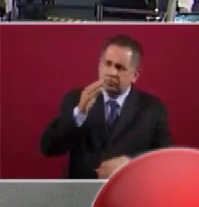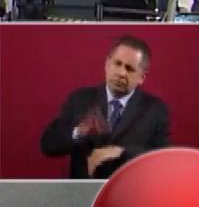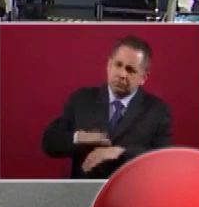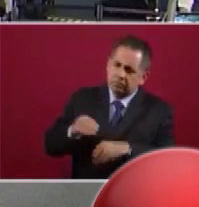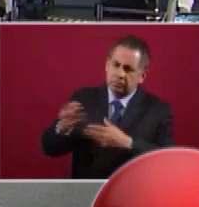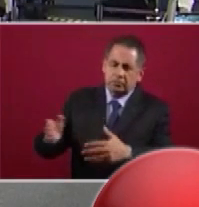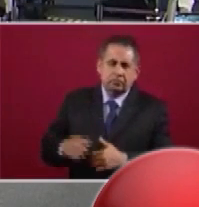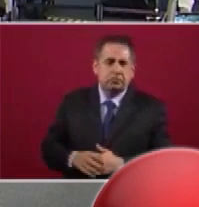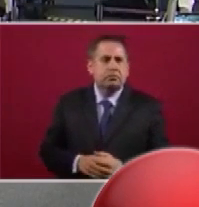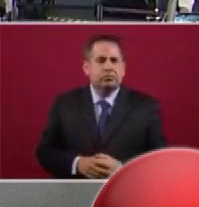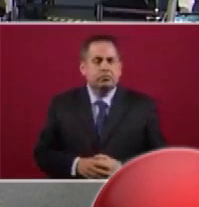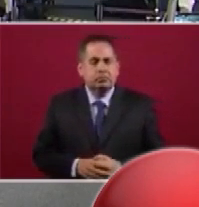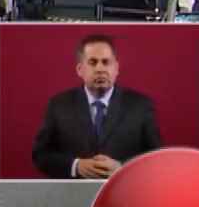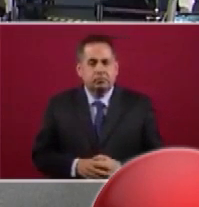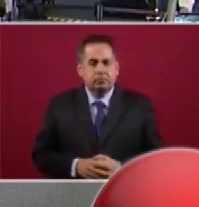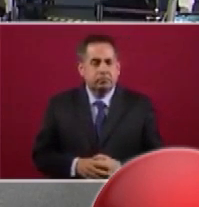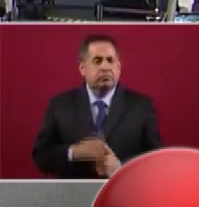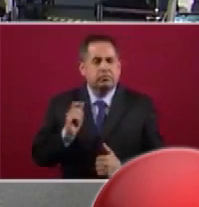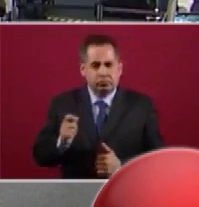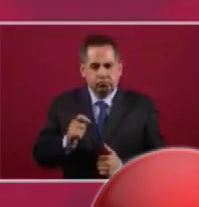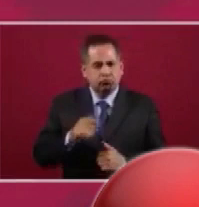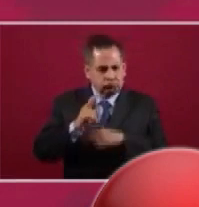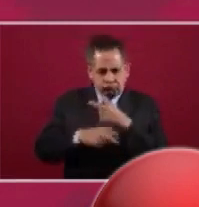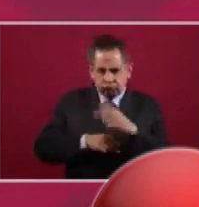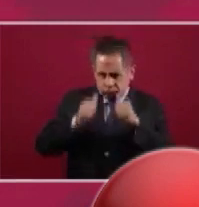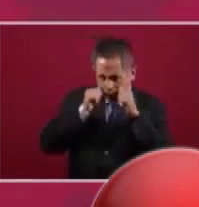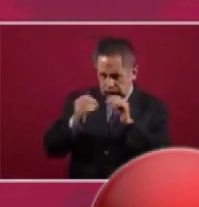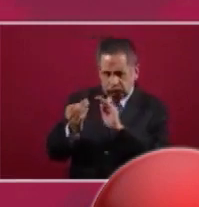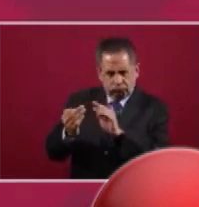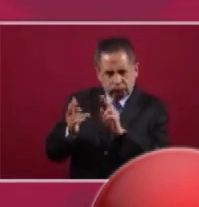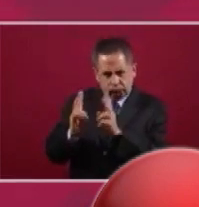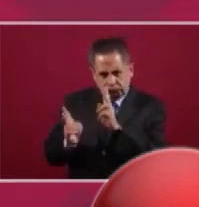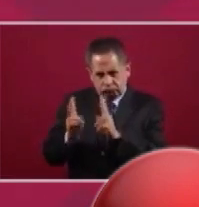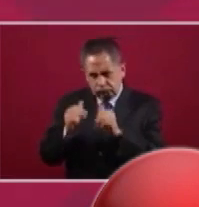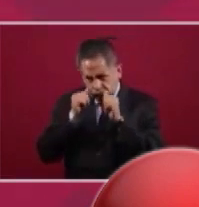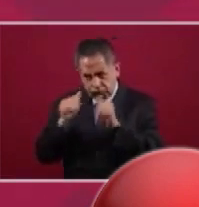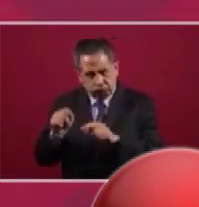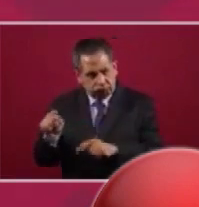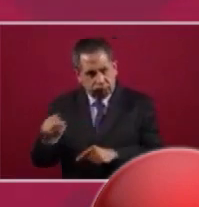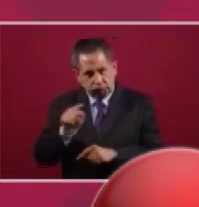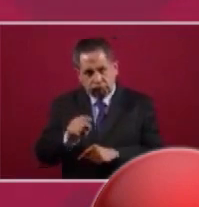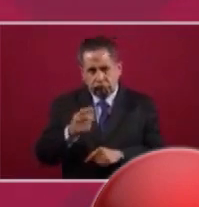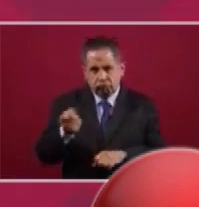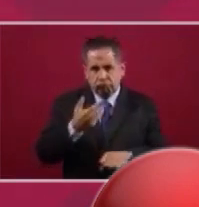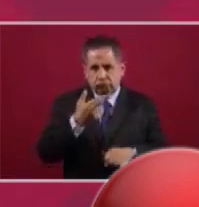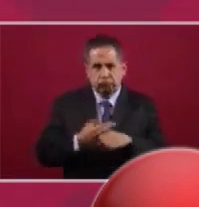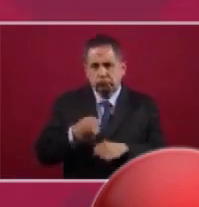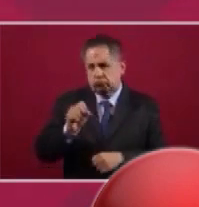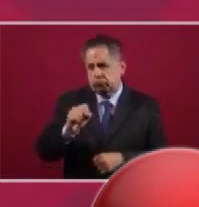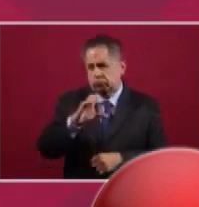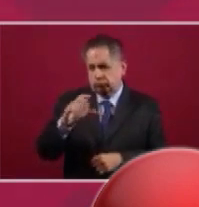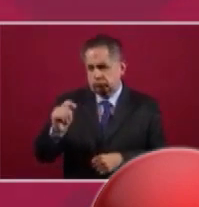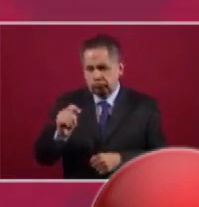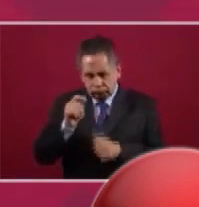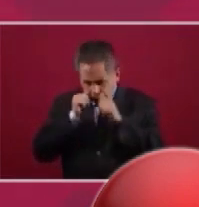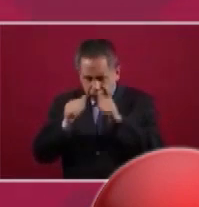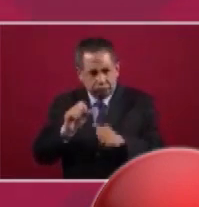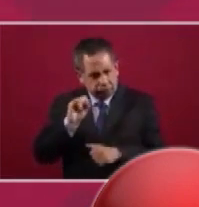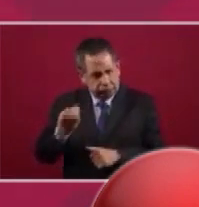ellos. Finalmente. Que los están atendiendo en la Secretaría de Comunicaciones y